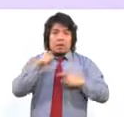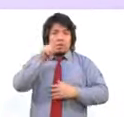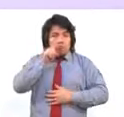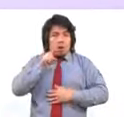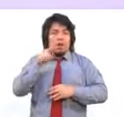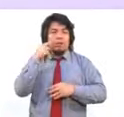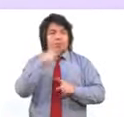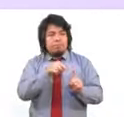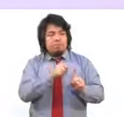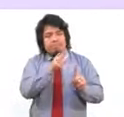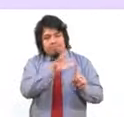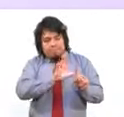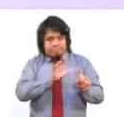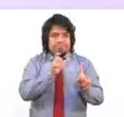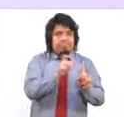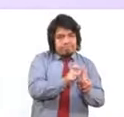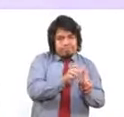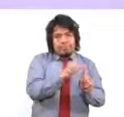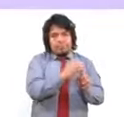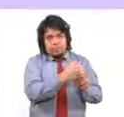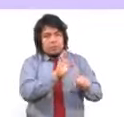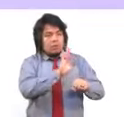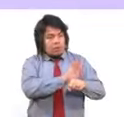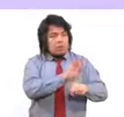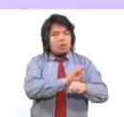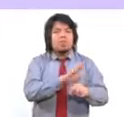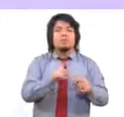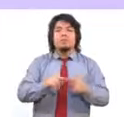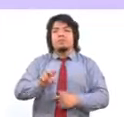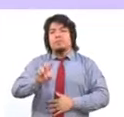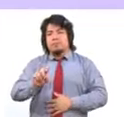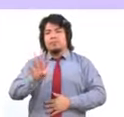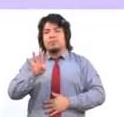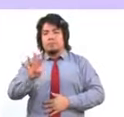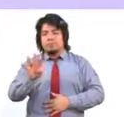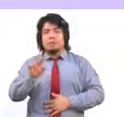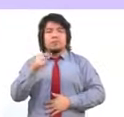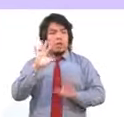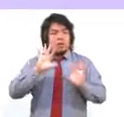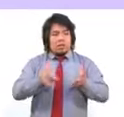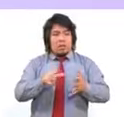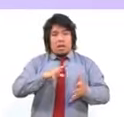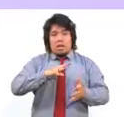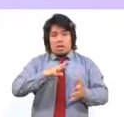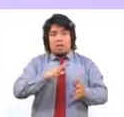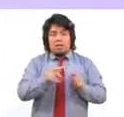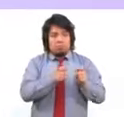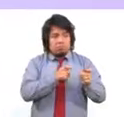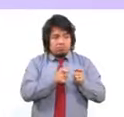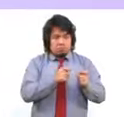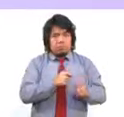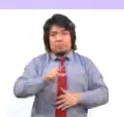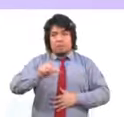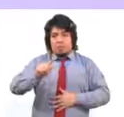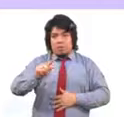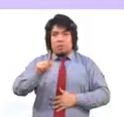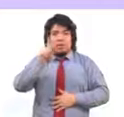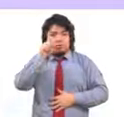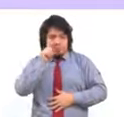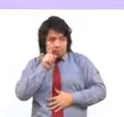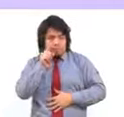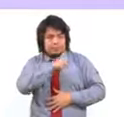protección. Les hemos tramitado a 34 medidas de protección. Tenemos a 70 mujeres hoy en